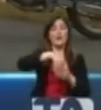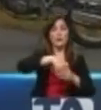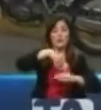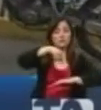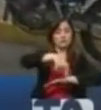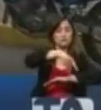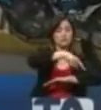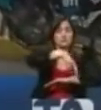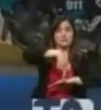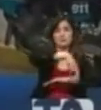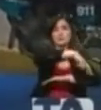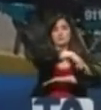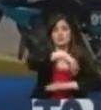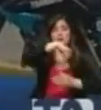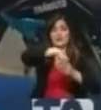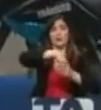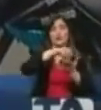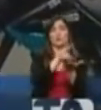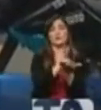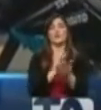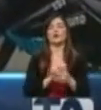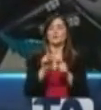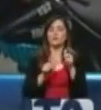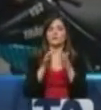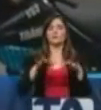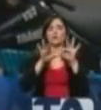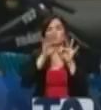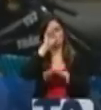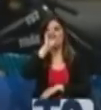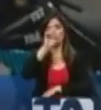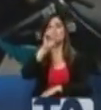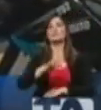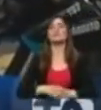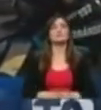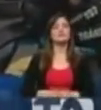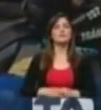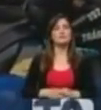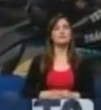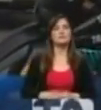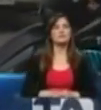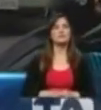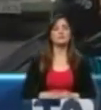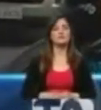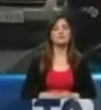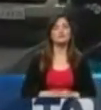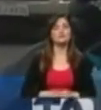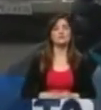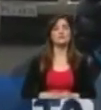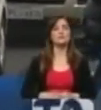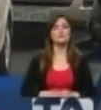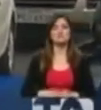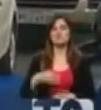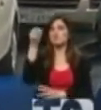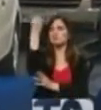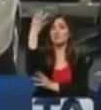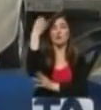cual permite el paso adecuado de los peatones. Importante que la gente respete estos pasos. Claro, importantísimo que respeten, hay